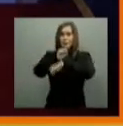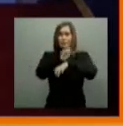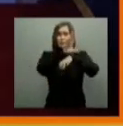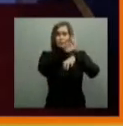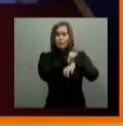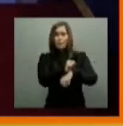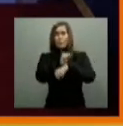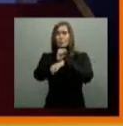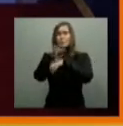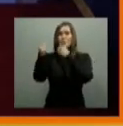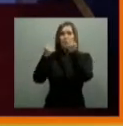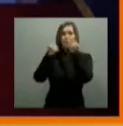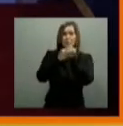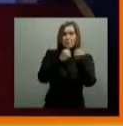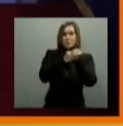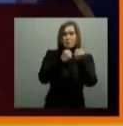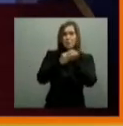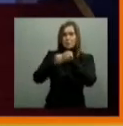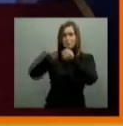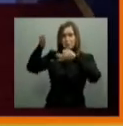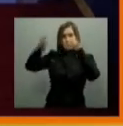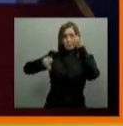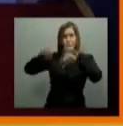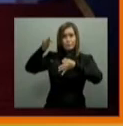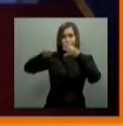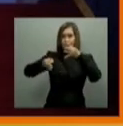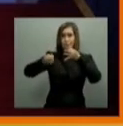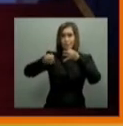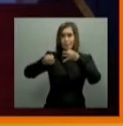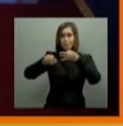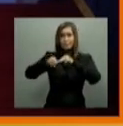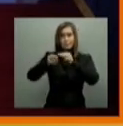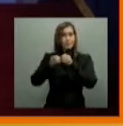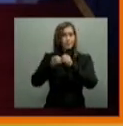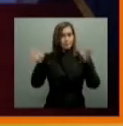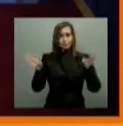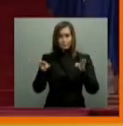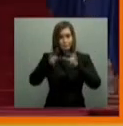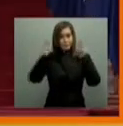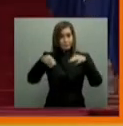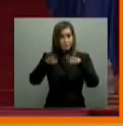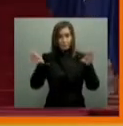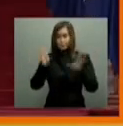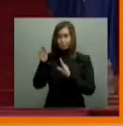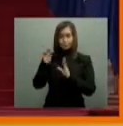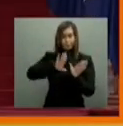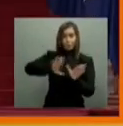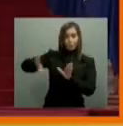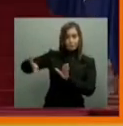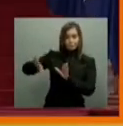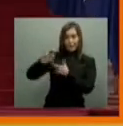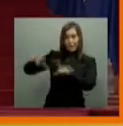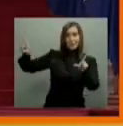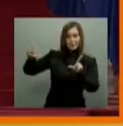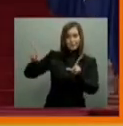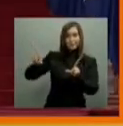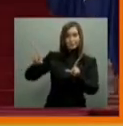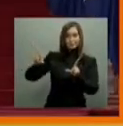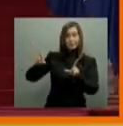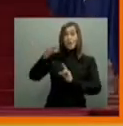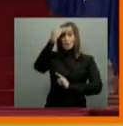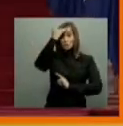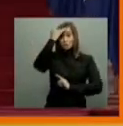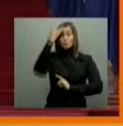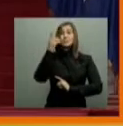los ciudadanos ya luego podrán evaluar si eso es cierto o no dice que 500 mil dominicanos más oye toma 2 500 mil dominicanos más